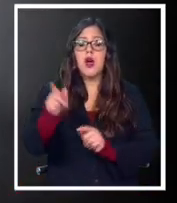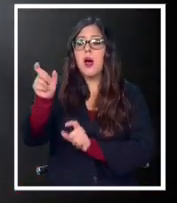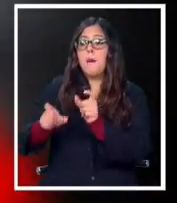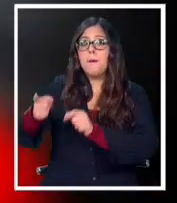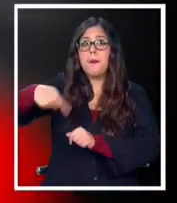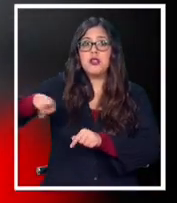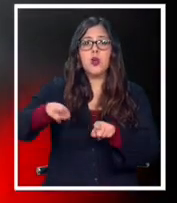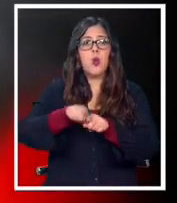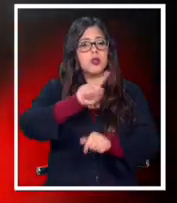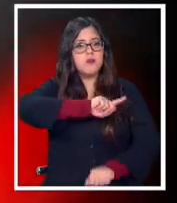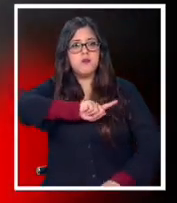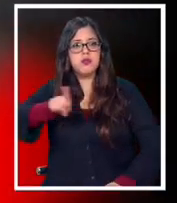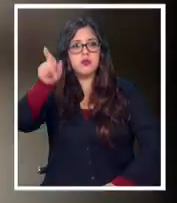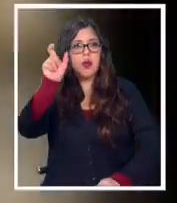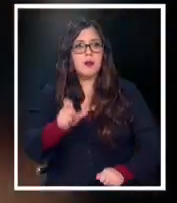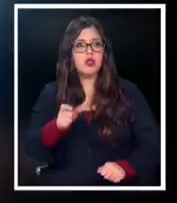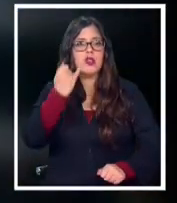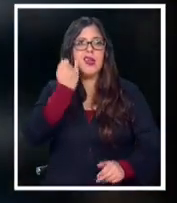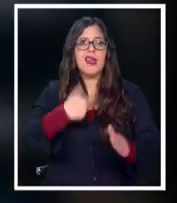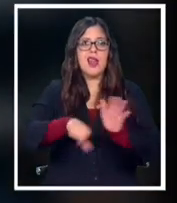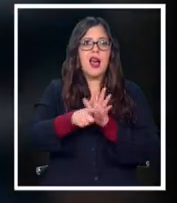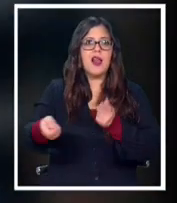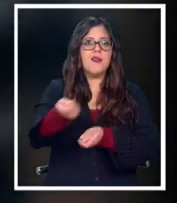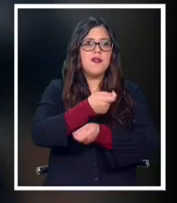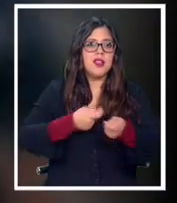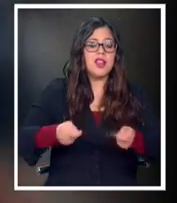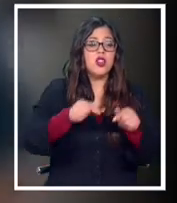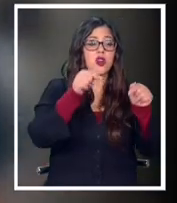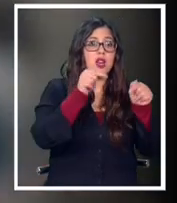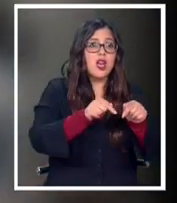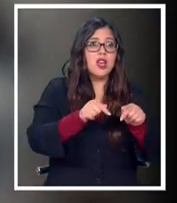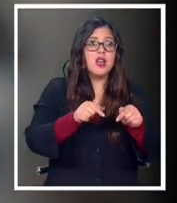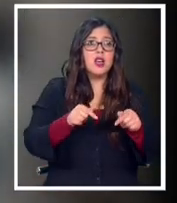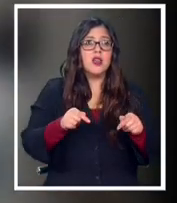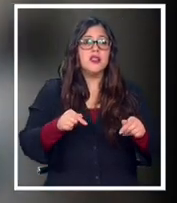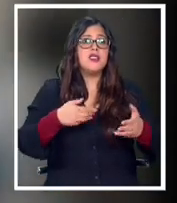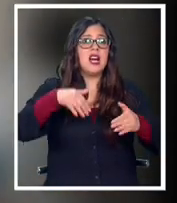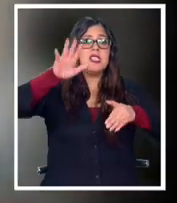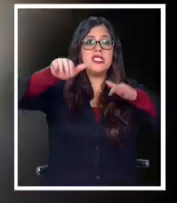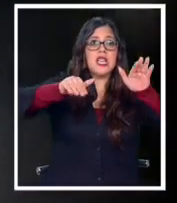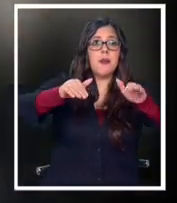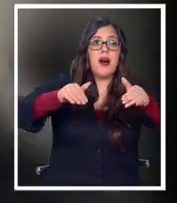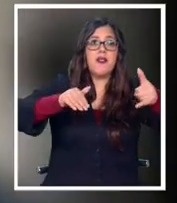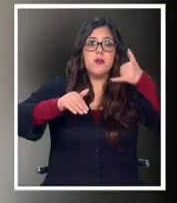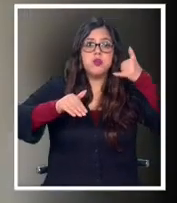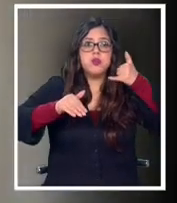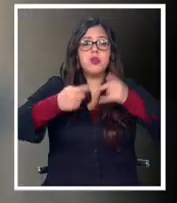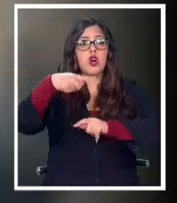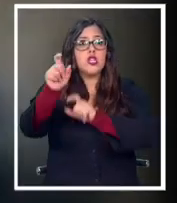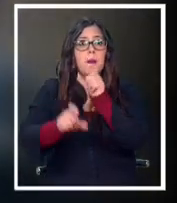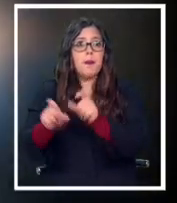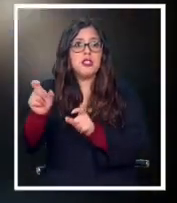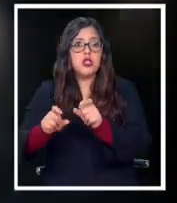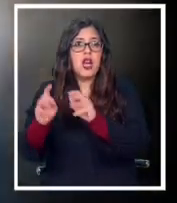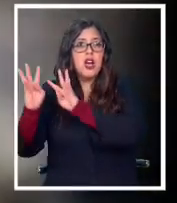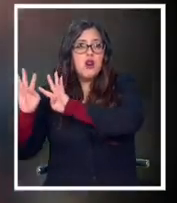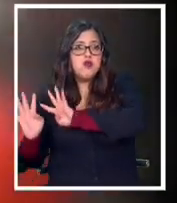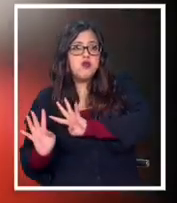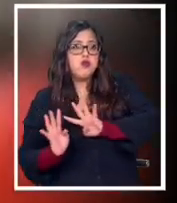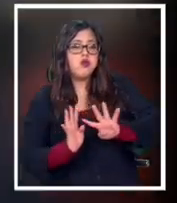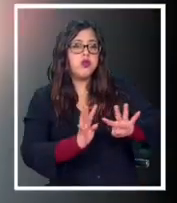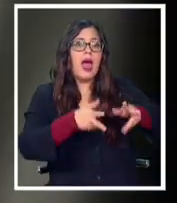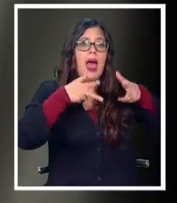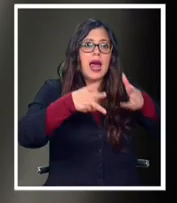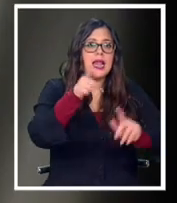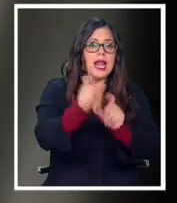habían desalojado a un comerciante informal, quien, ante esto, llamaba a otros de una estación cercana. Llegaba una turba y atacaban